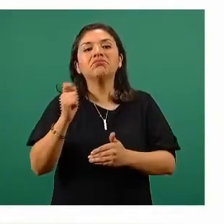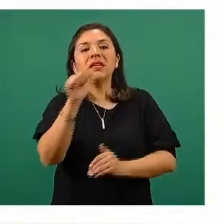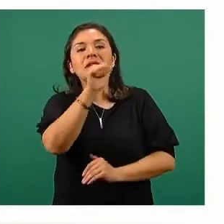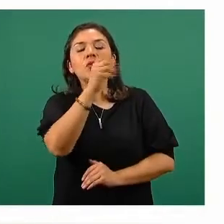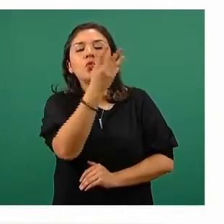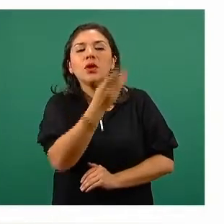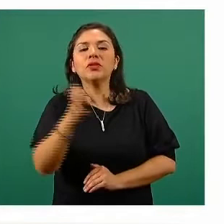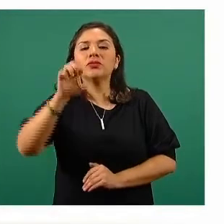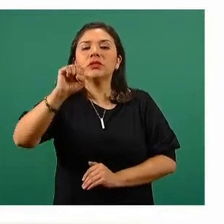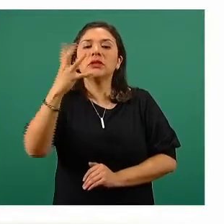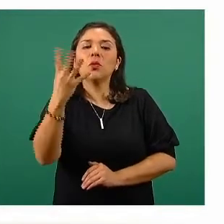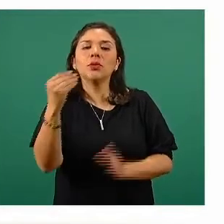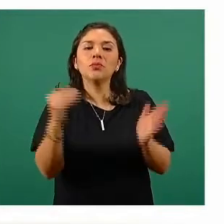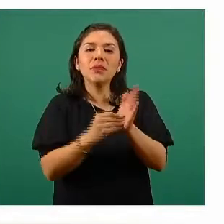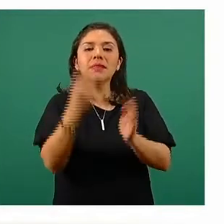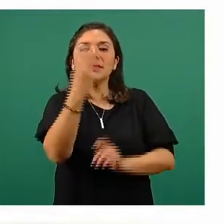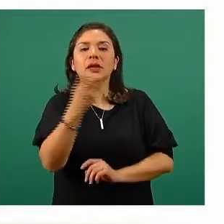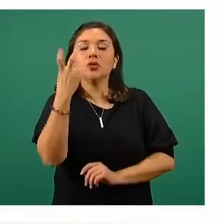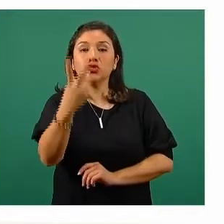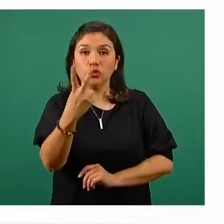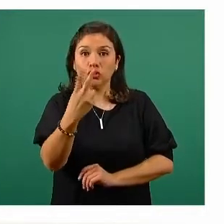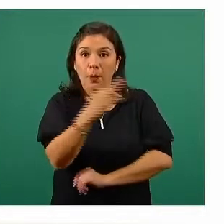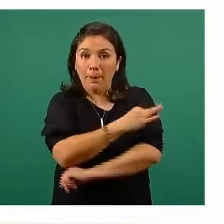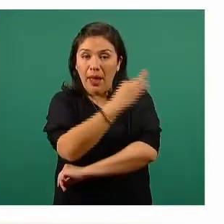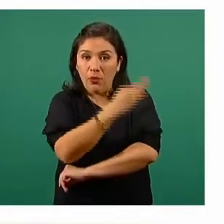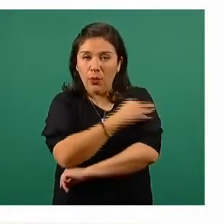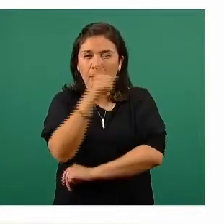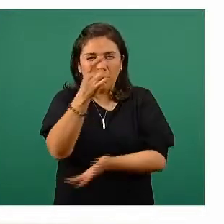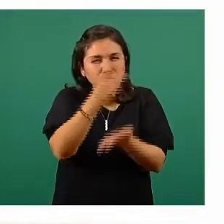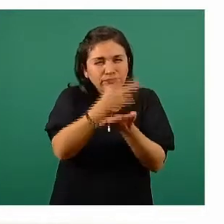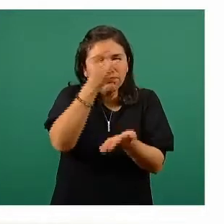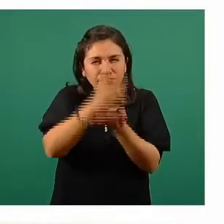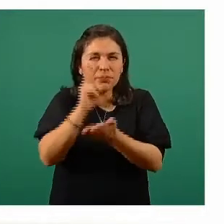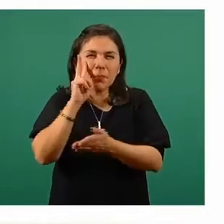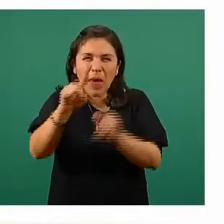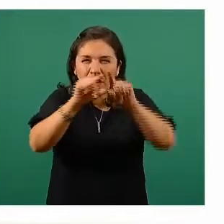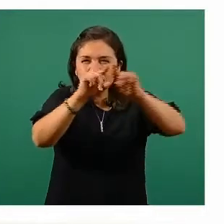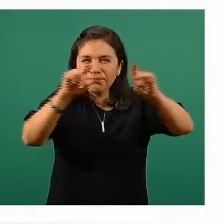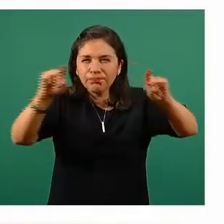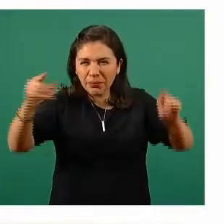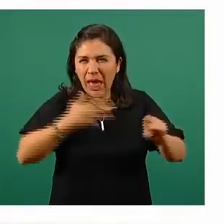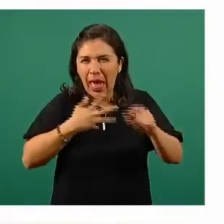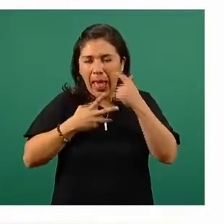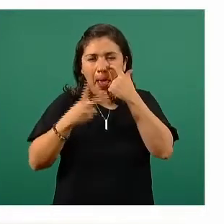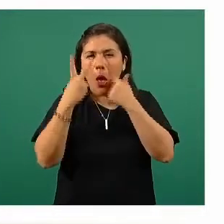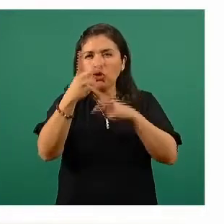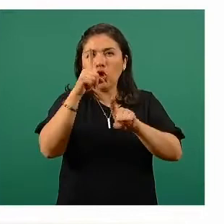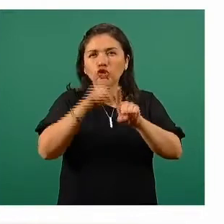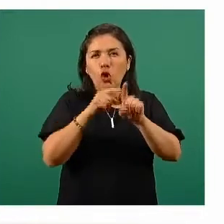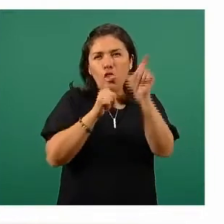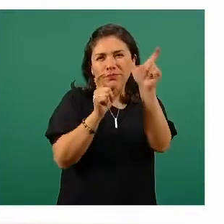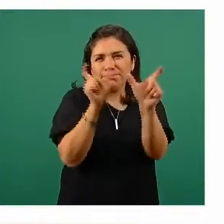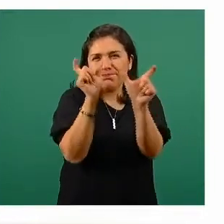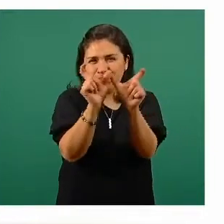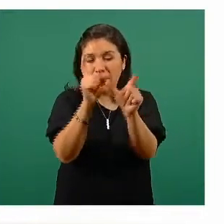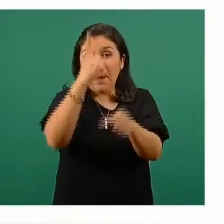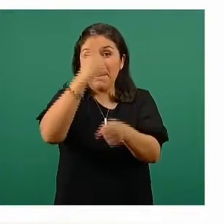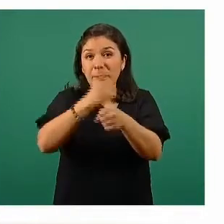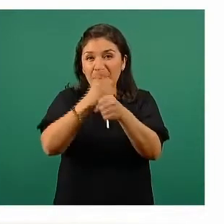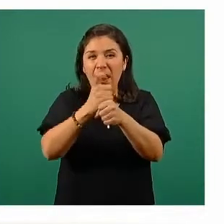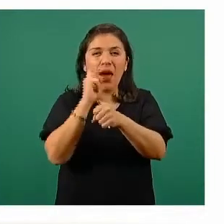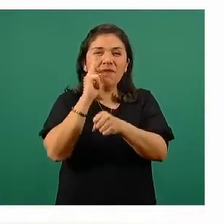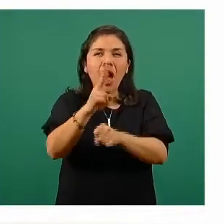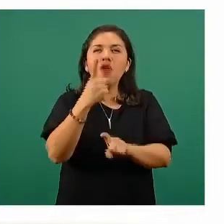arriba de 464,000. Se identifican esta barra que está distribuida con dos colores, la primera en